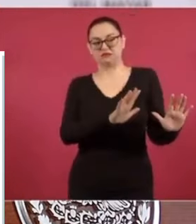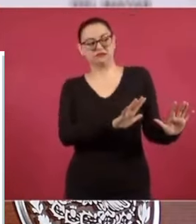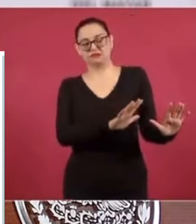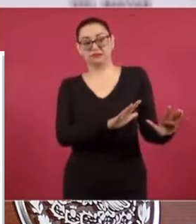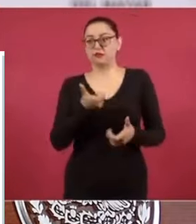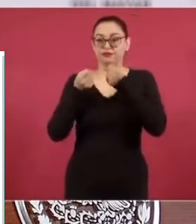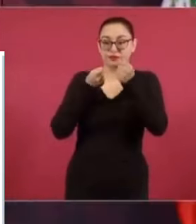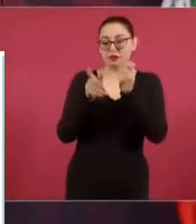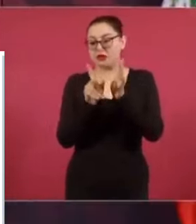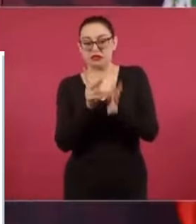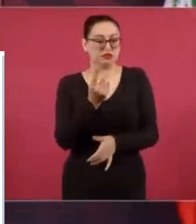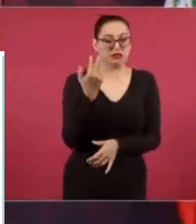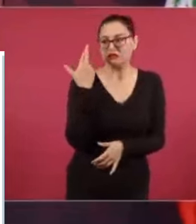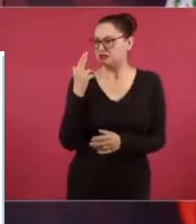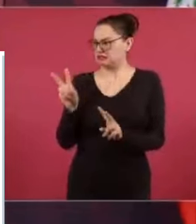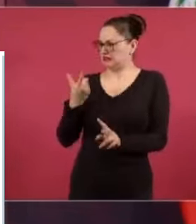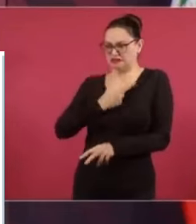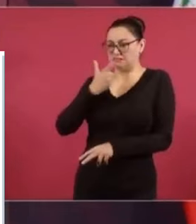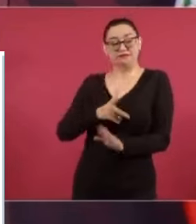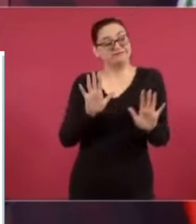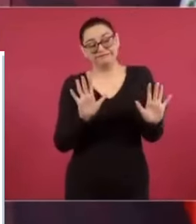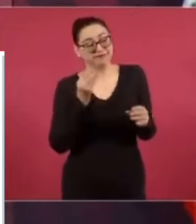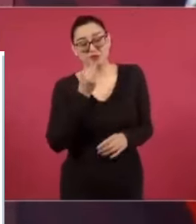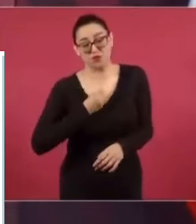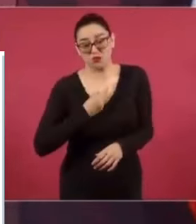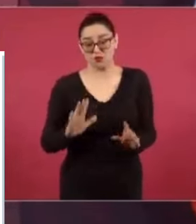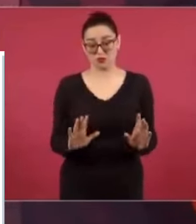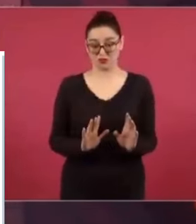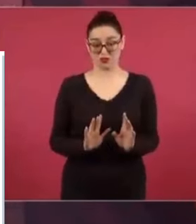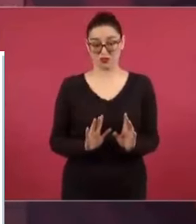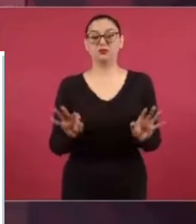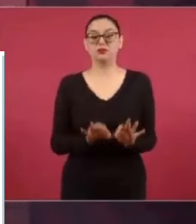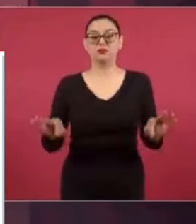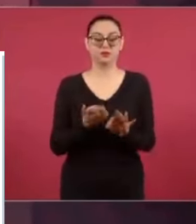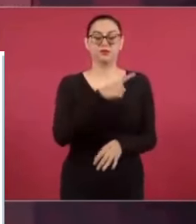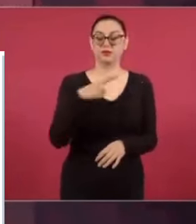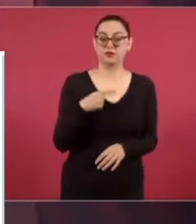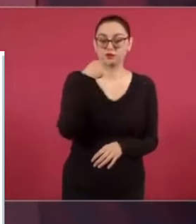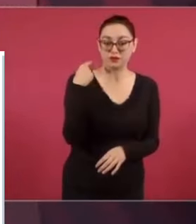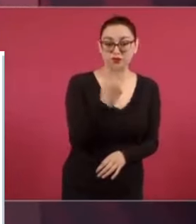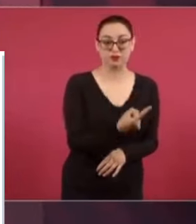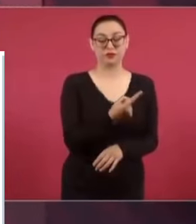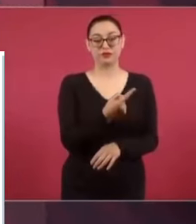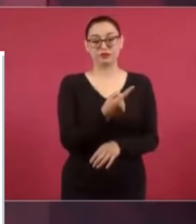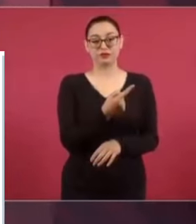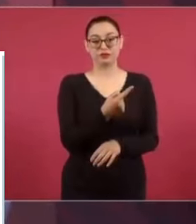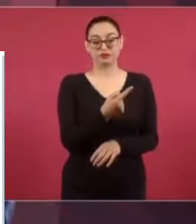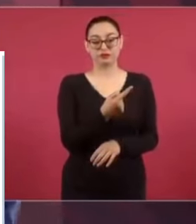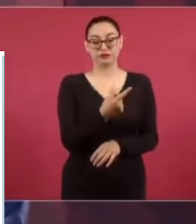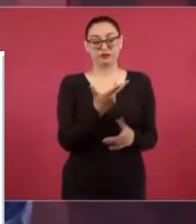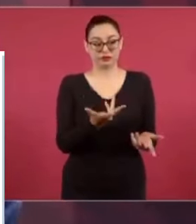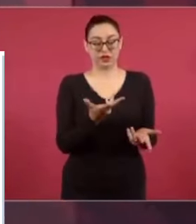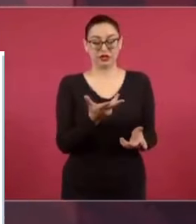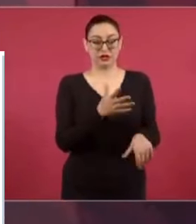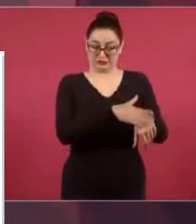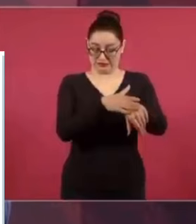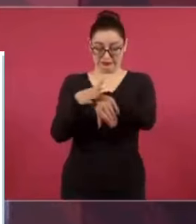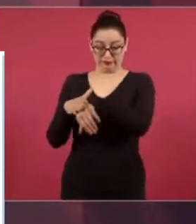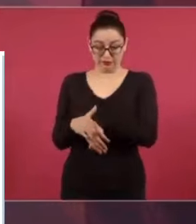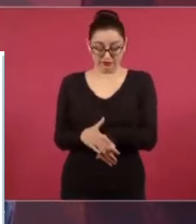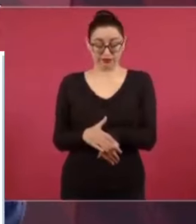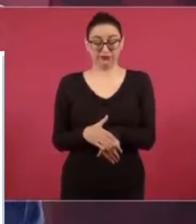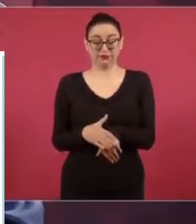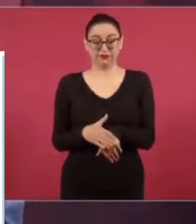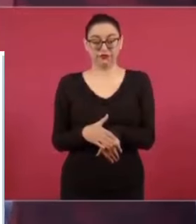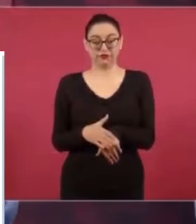importante subrayar, y no es para nosotros, sino para los que nos están escuchando, porque no deja de